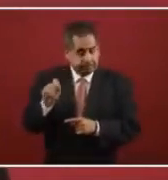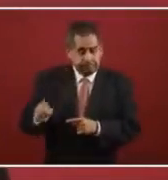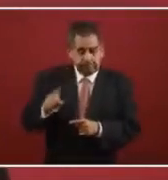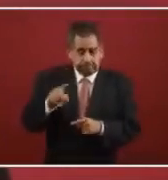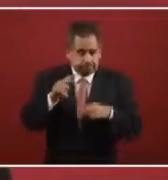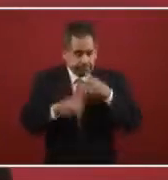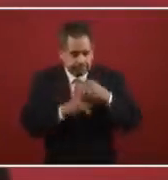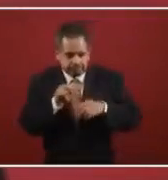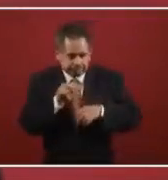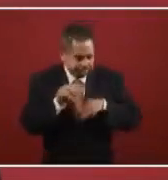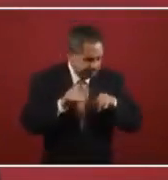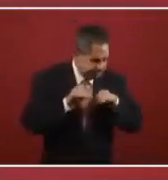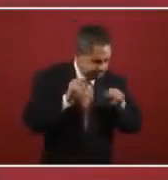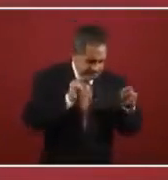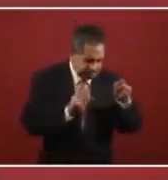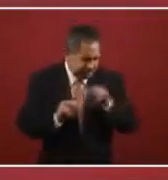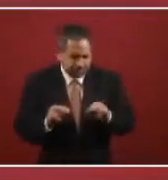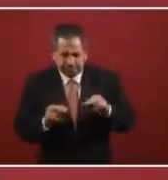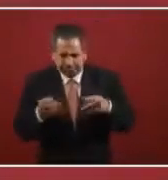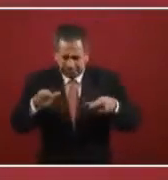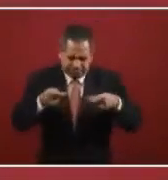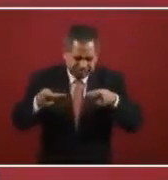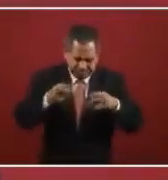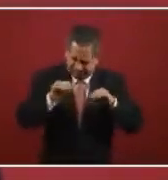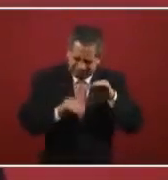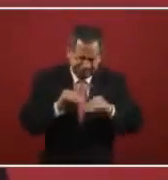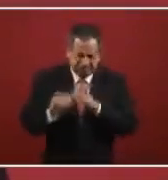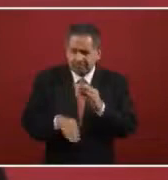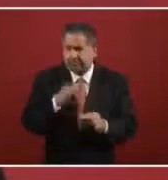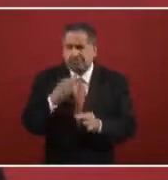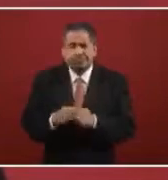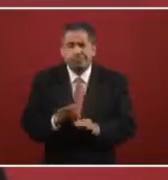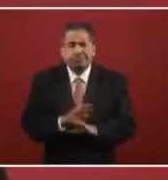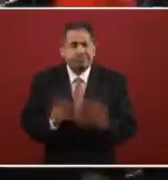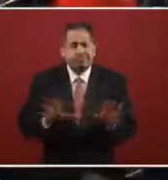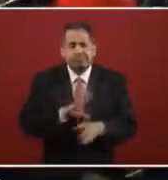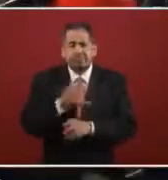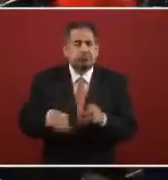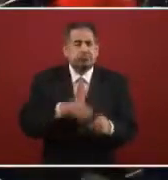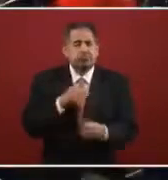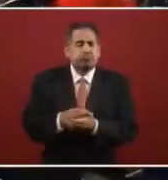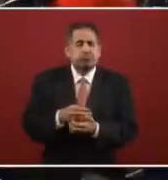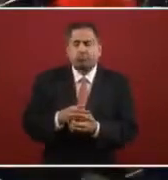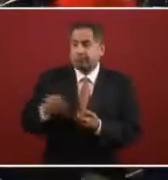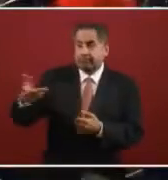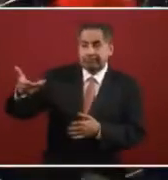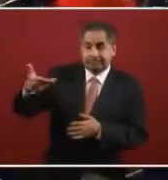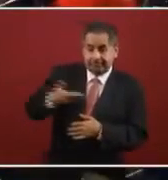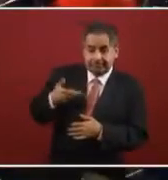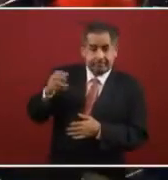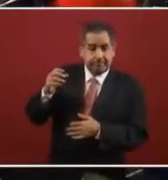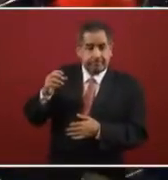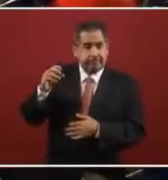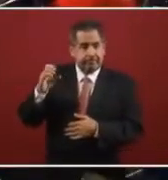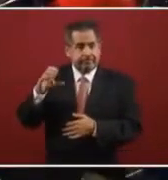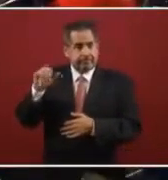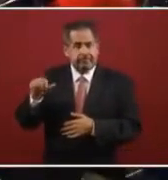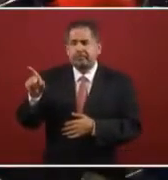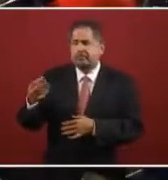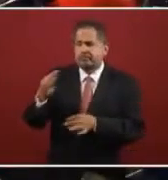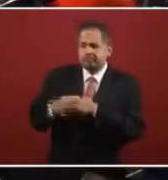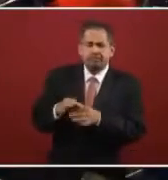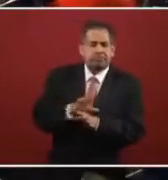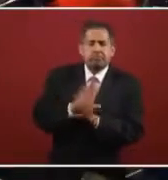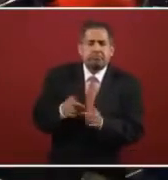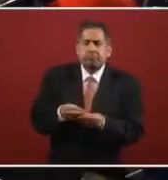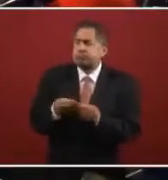petroleum industry trabajando worked en eso on it muchísimo, nos very apoyó. much, and they supported us very Todas las much. demandas que All pidió demands la SEA, that SEA todas se requested